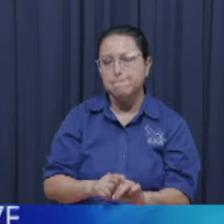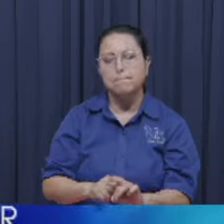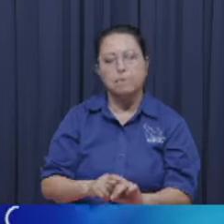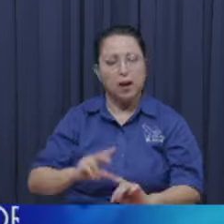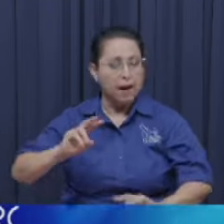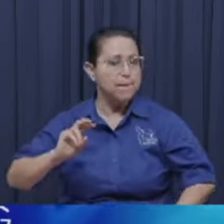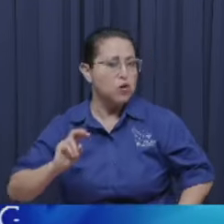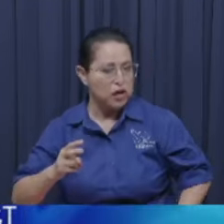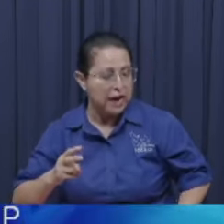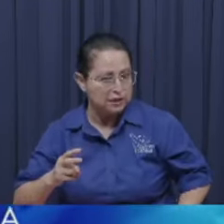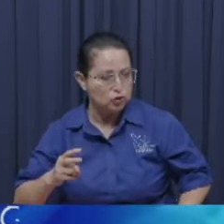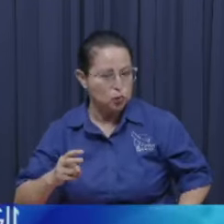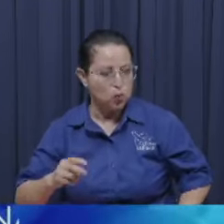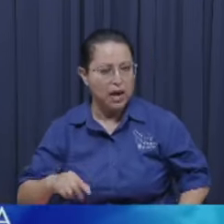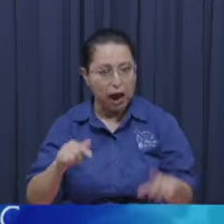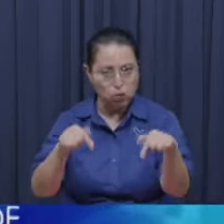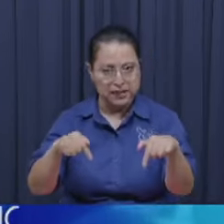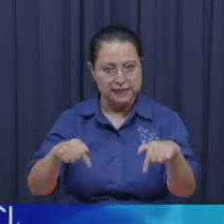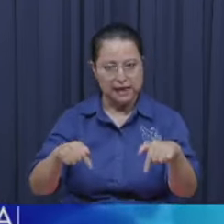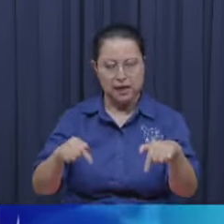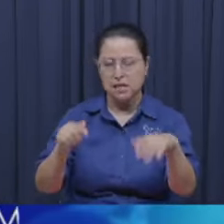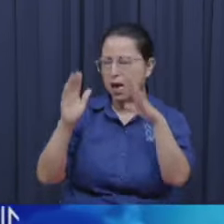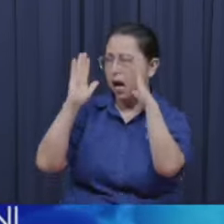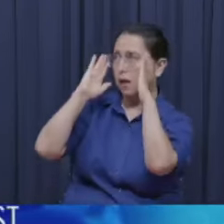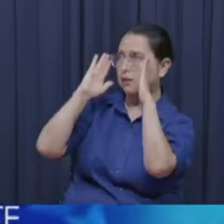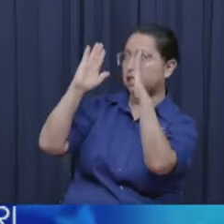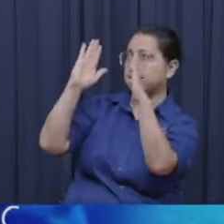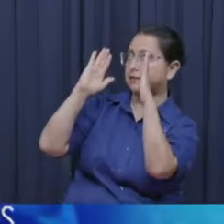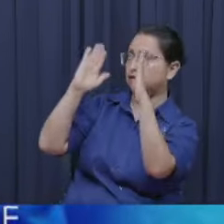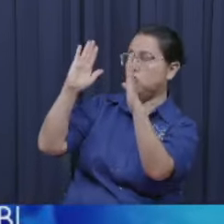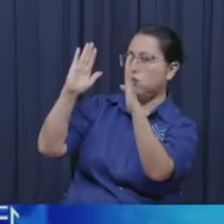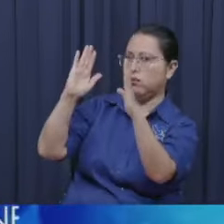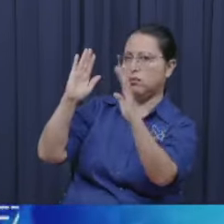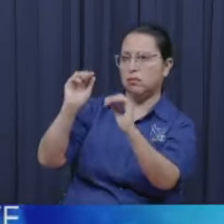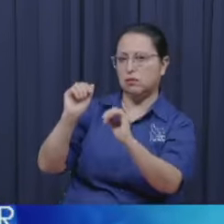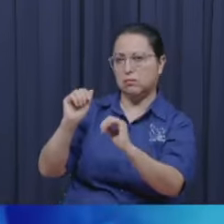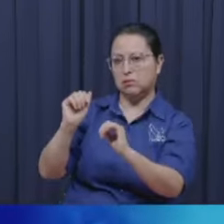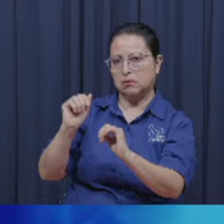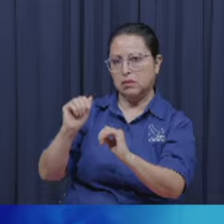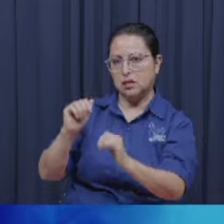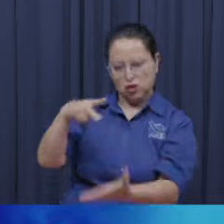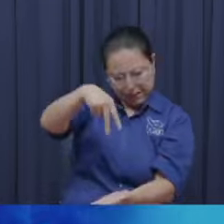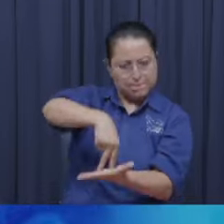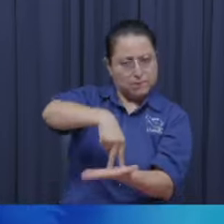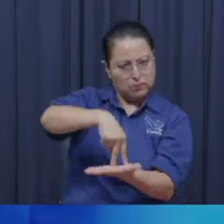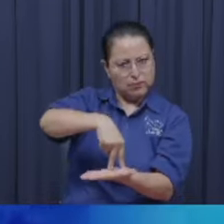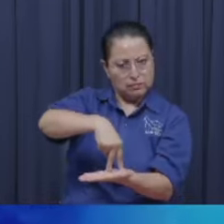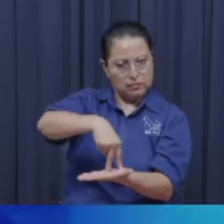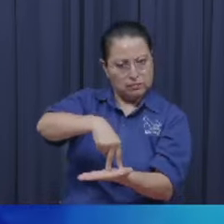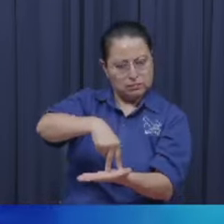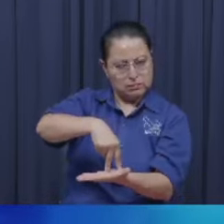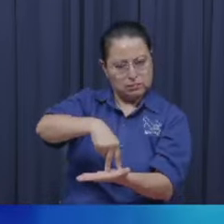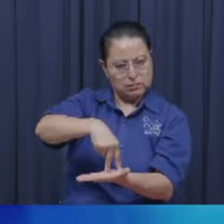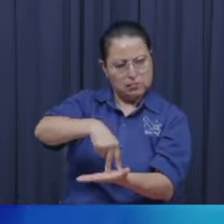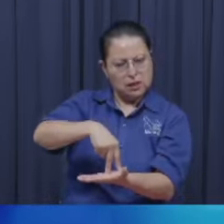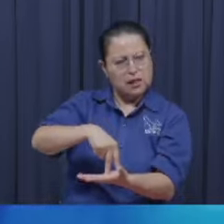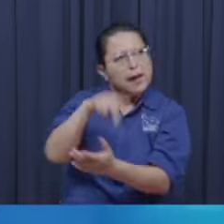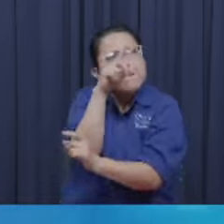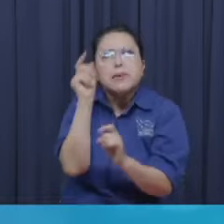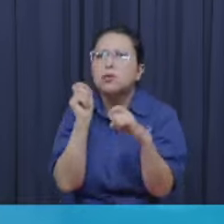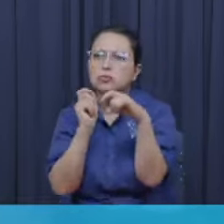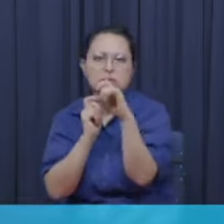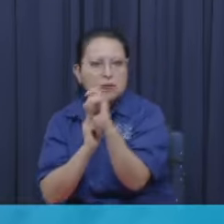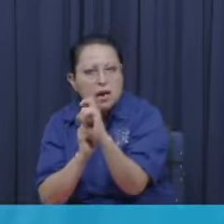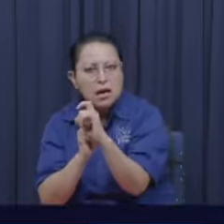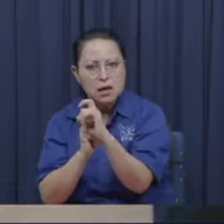de hacer un alto. Como dice Jeremías 6:16, paraos por los caminos, preguntad por las